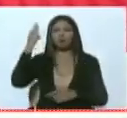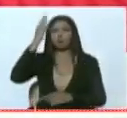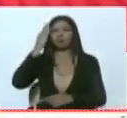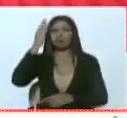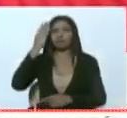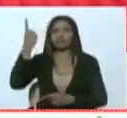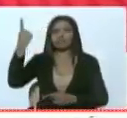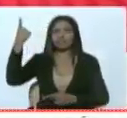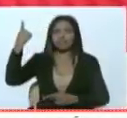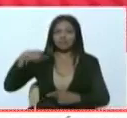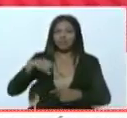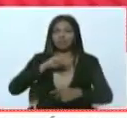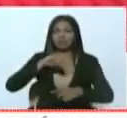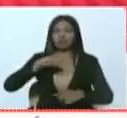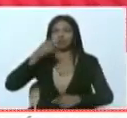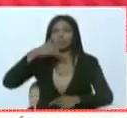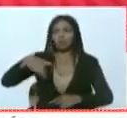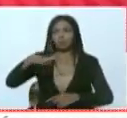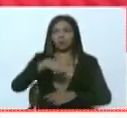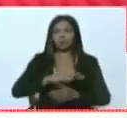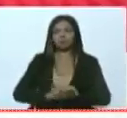conciencia que necesita nuestro pueblo